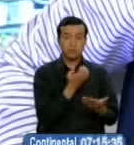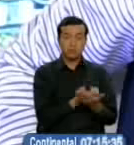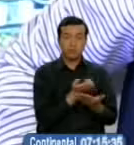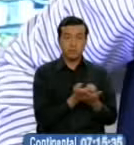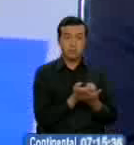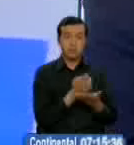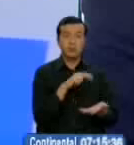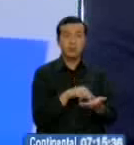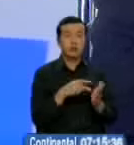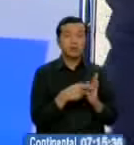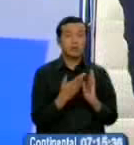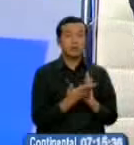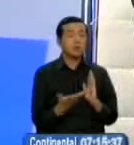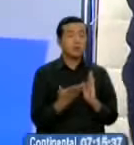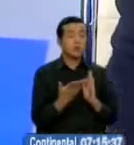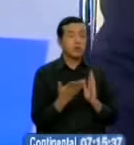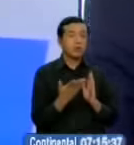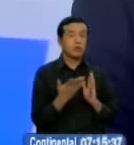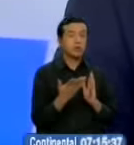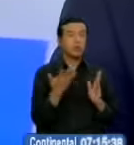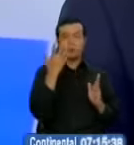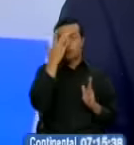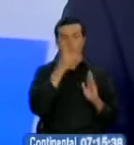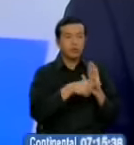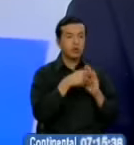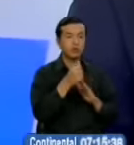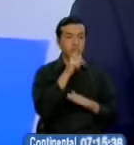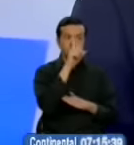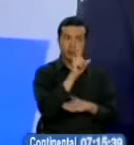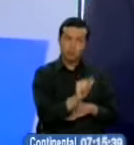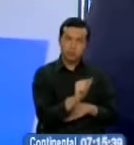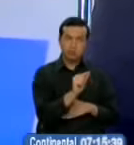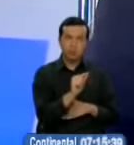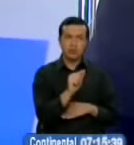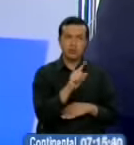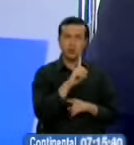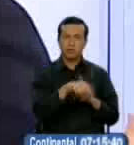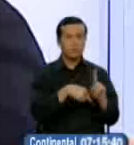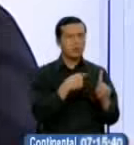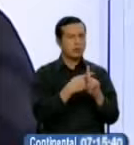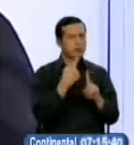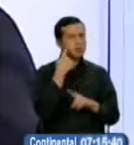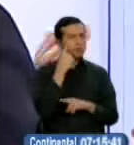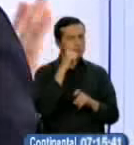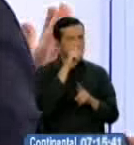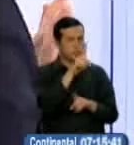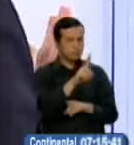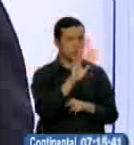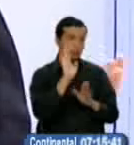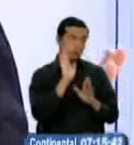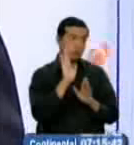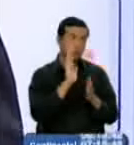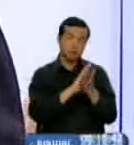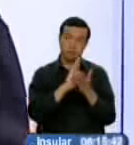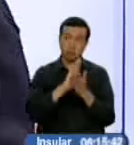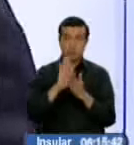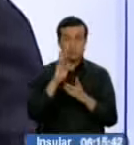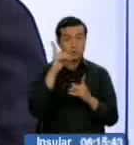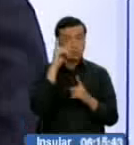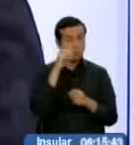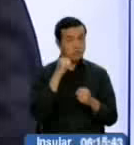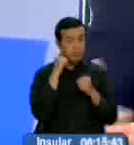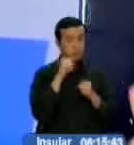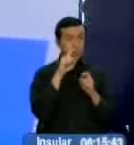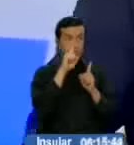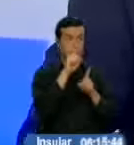no solo es producto de la disminución del precio del petróleo. Pero yo quiero agregar aquí una inquietud y me van a perdonar lo crudo que voy a hacer,